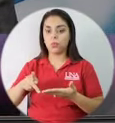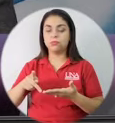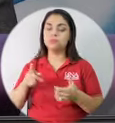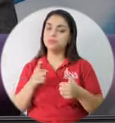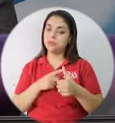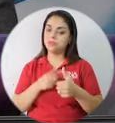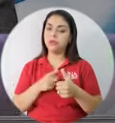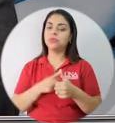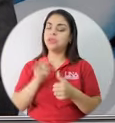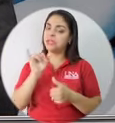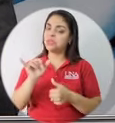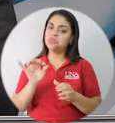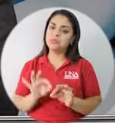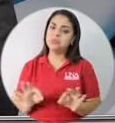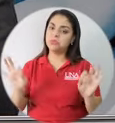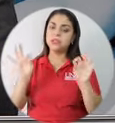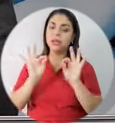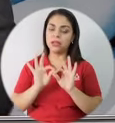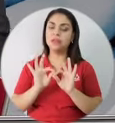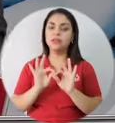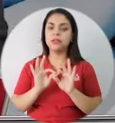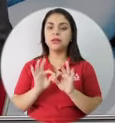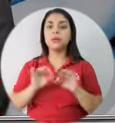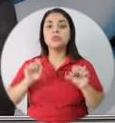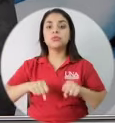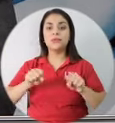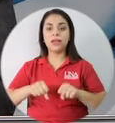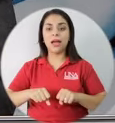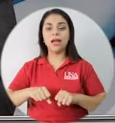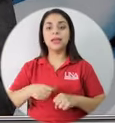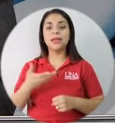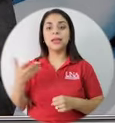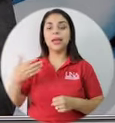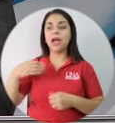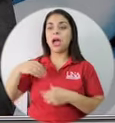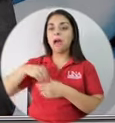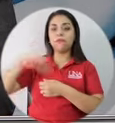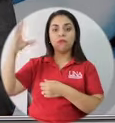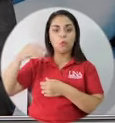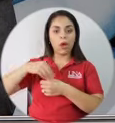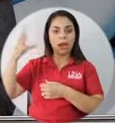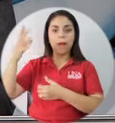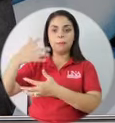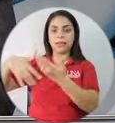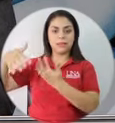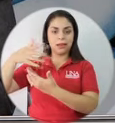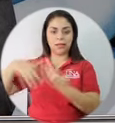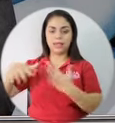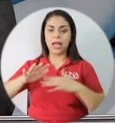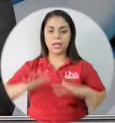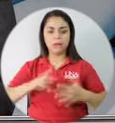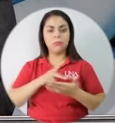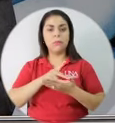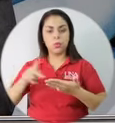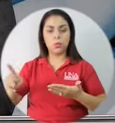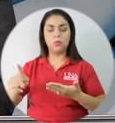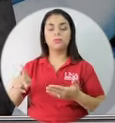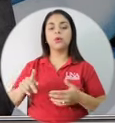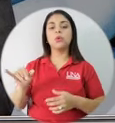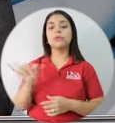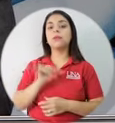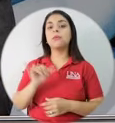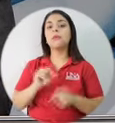lugar, que es un tema fundamental, la posibilidad de tener fuera las mezclas dentro de este proceso, y en segundo